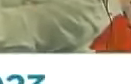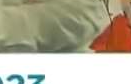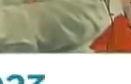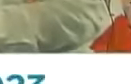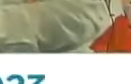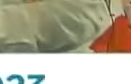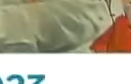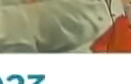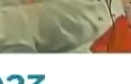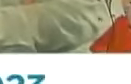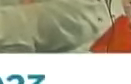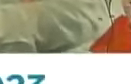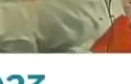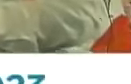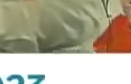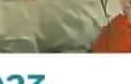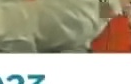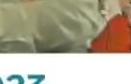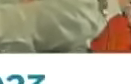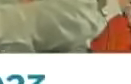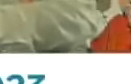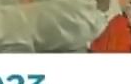Juanpi.